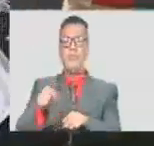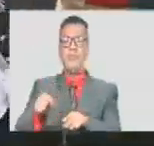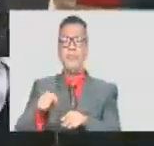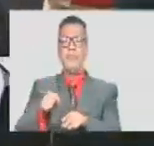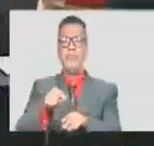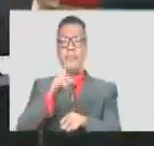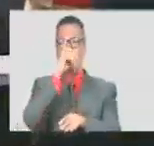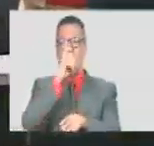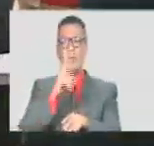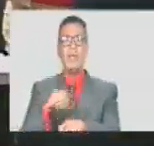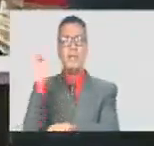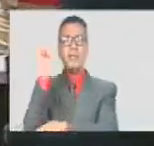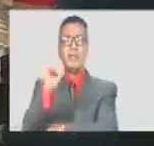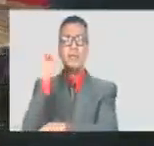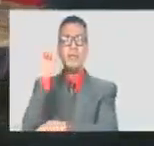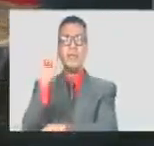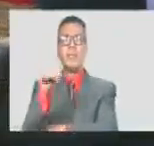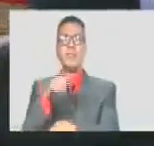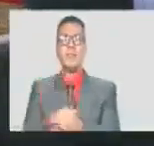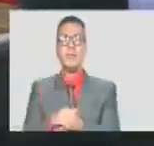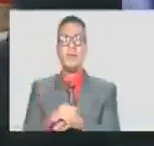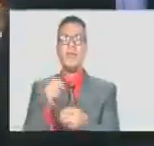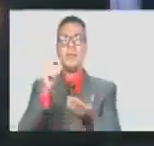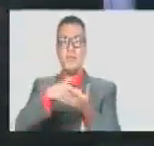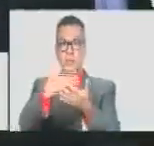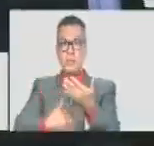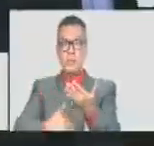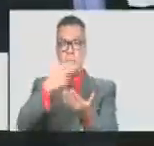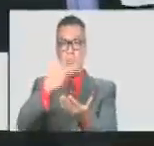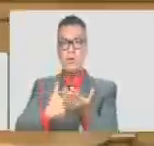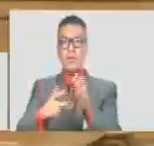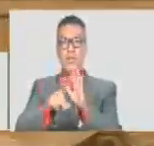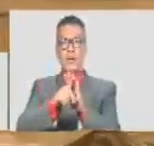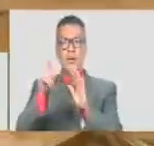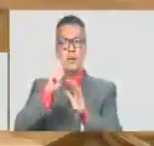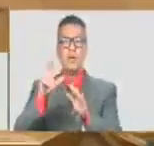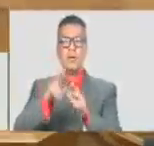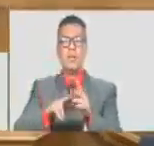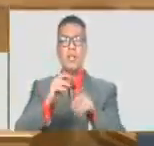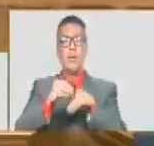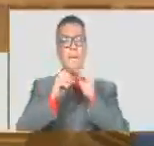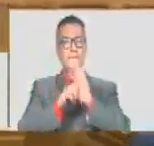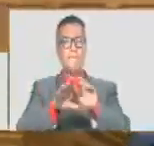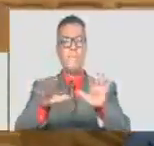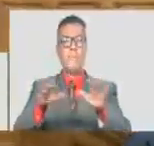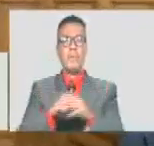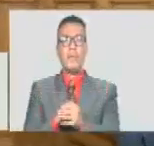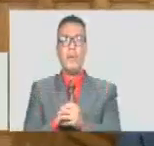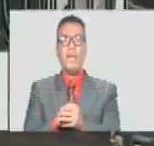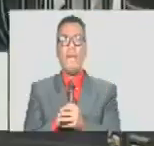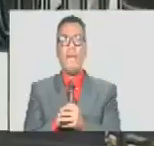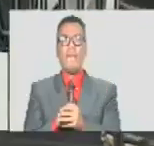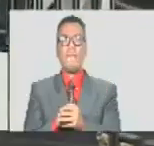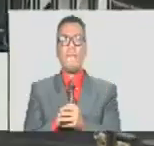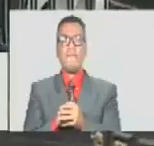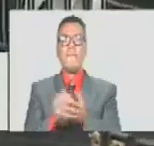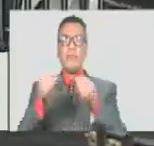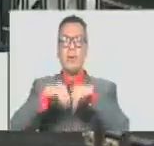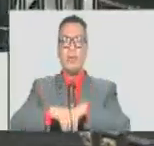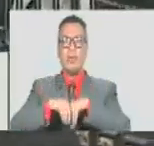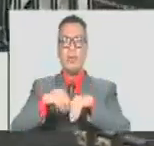con trastorno del espectro autista y se remite al Ejecutivo Nacional a los fines de su promulgación de acuerdo